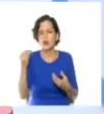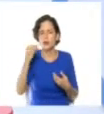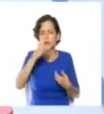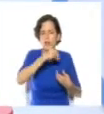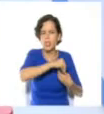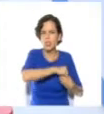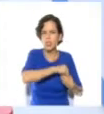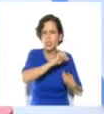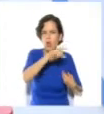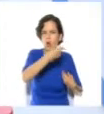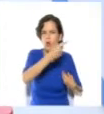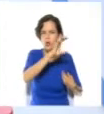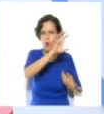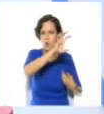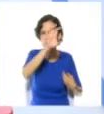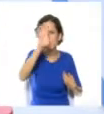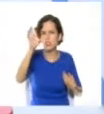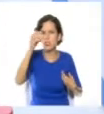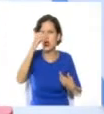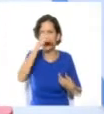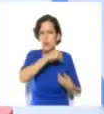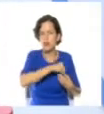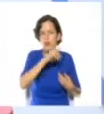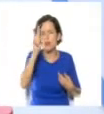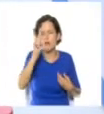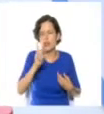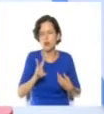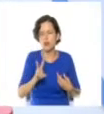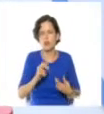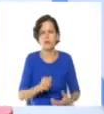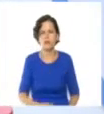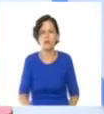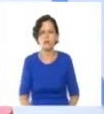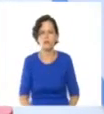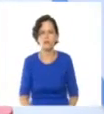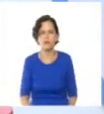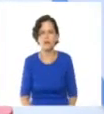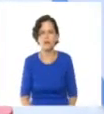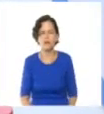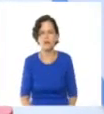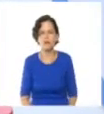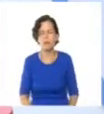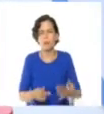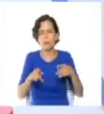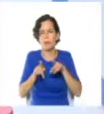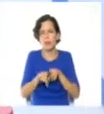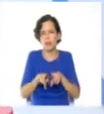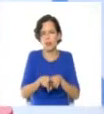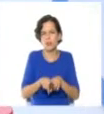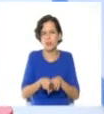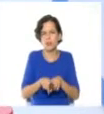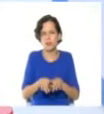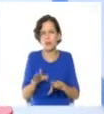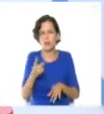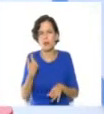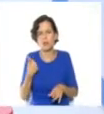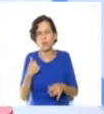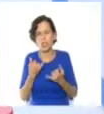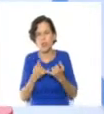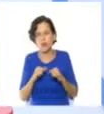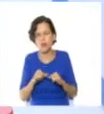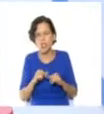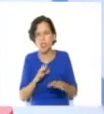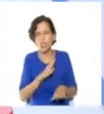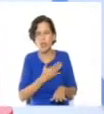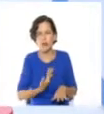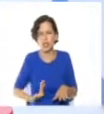potencias extranjeras en el territorio venezolano. Asimismo, termina el periodo